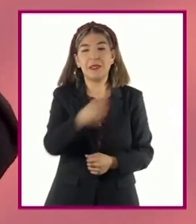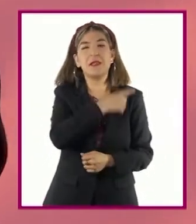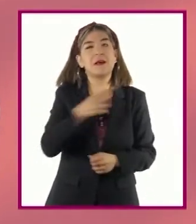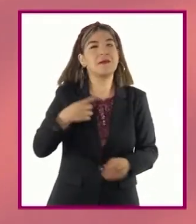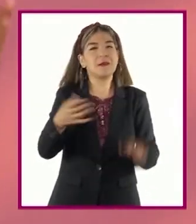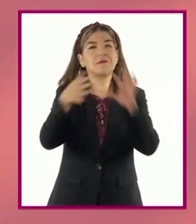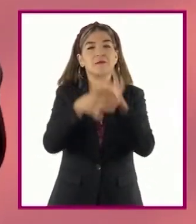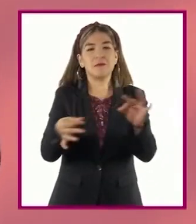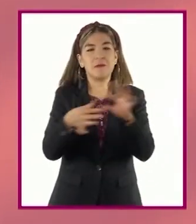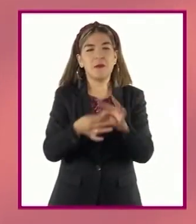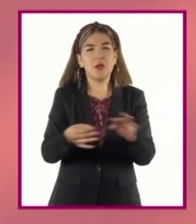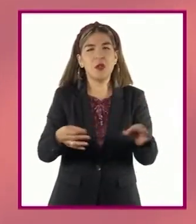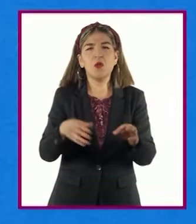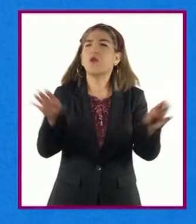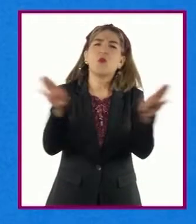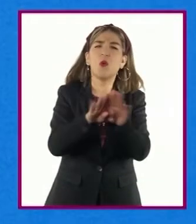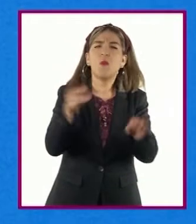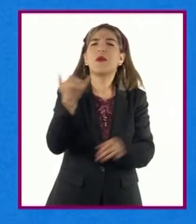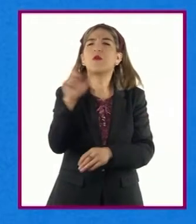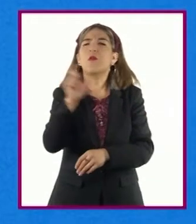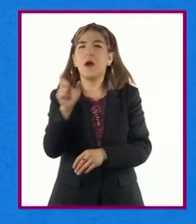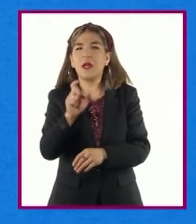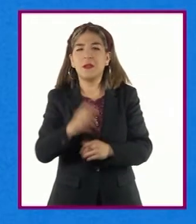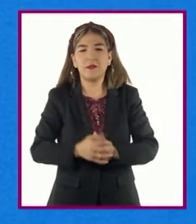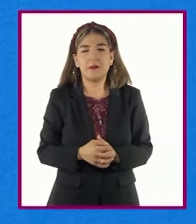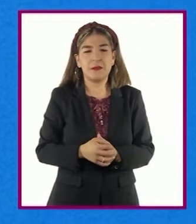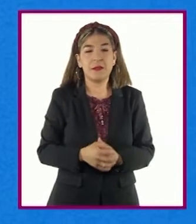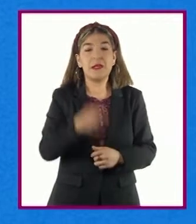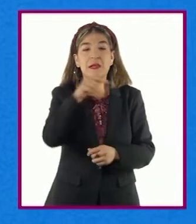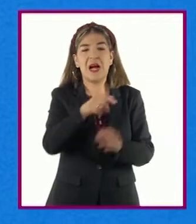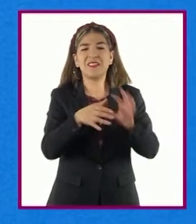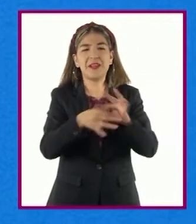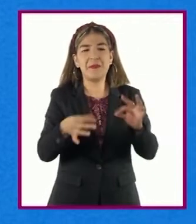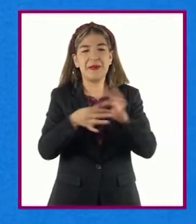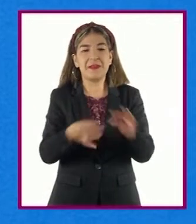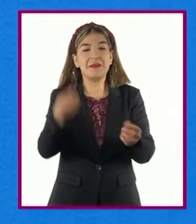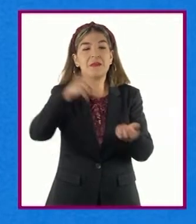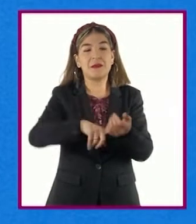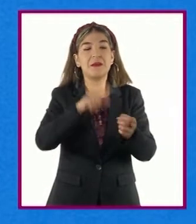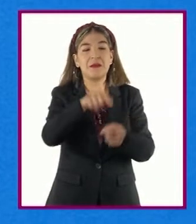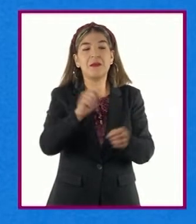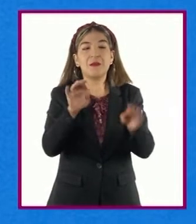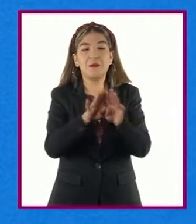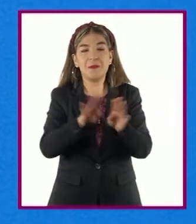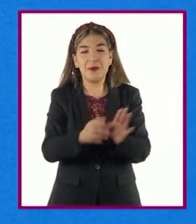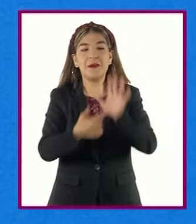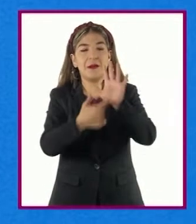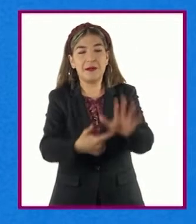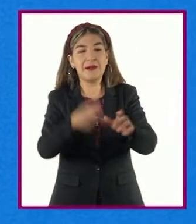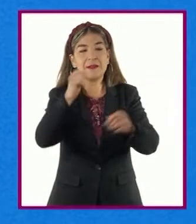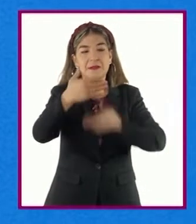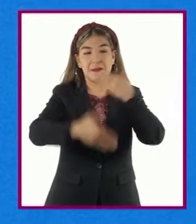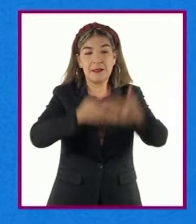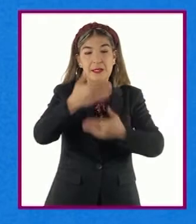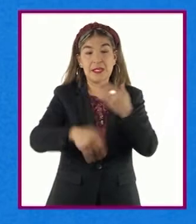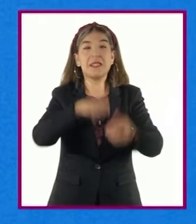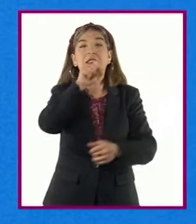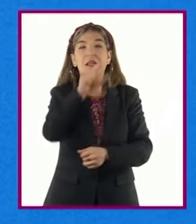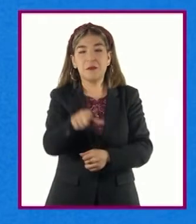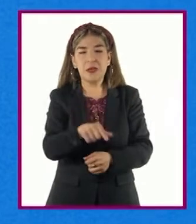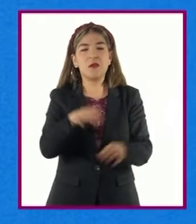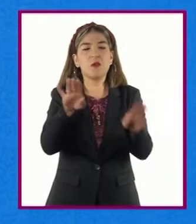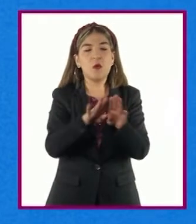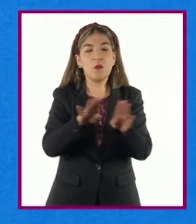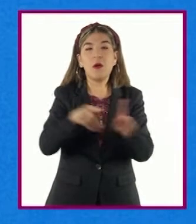de cuándo y cómo interviene. Un moderador debe estar al pendiente de todo el proceso. Además, marca